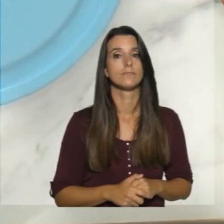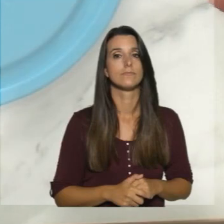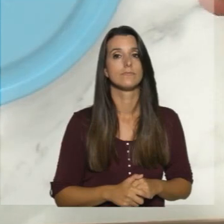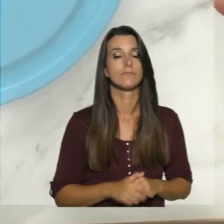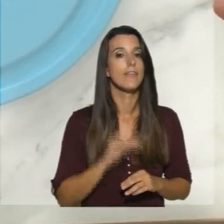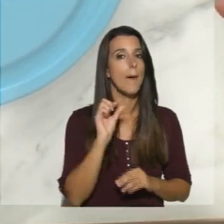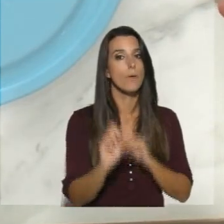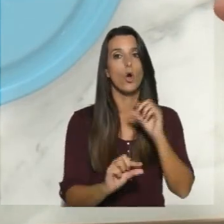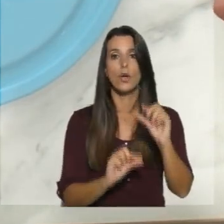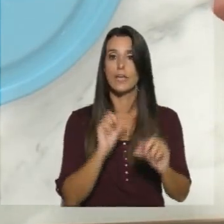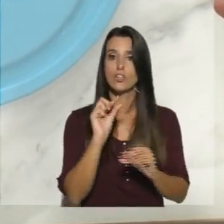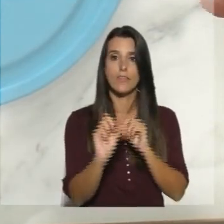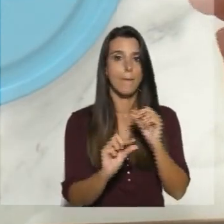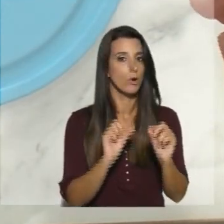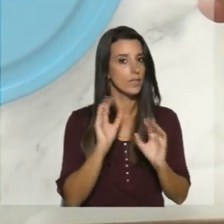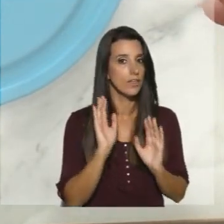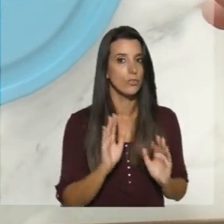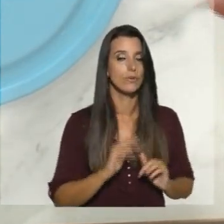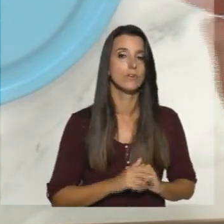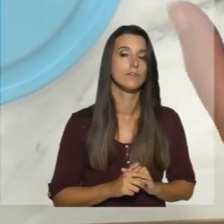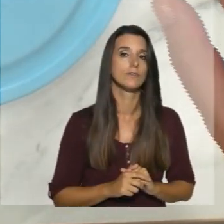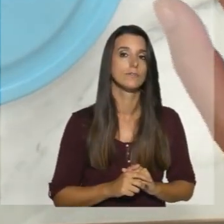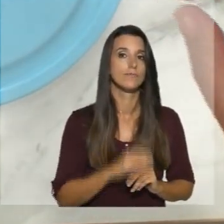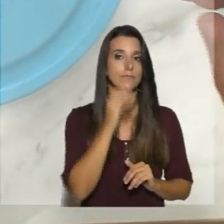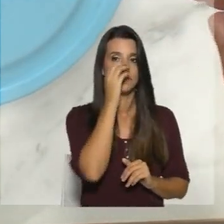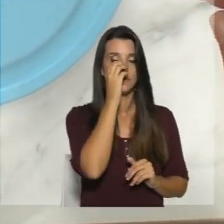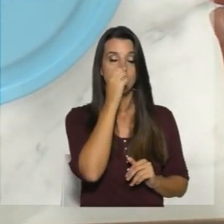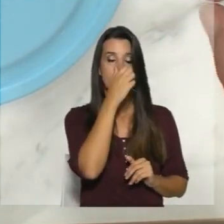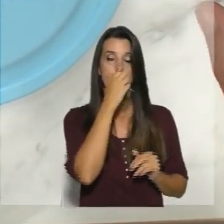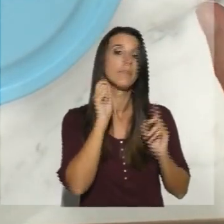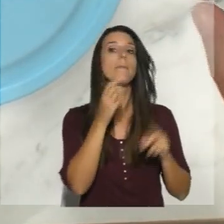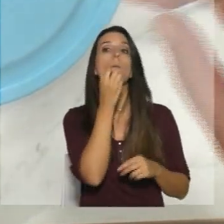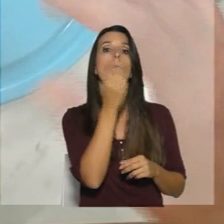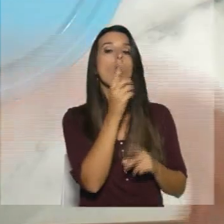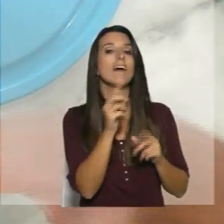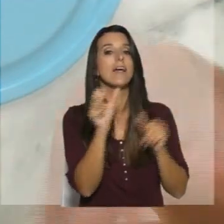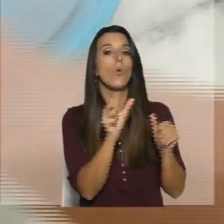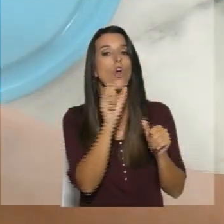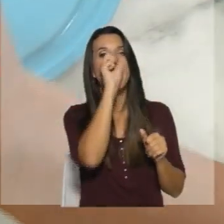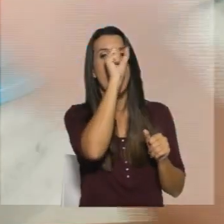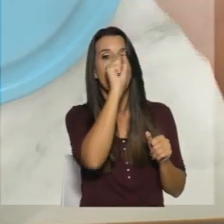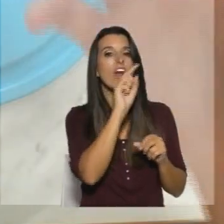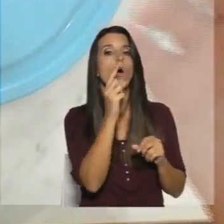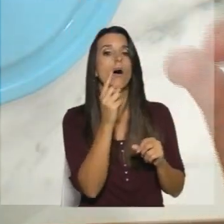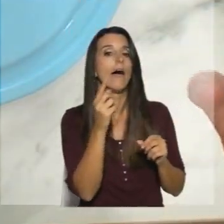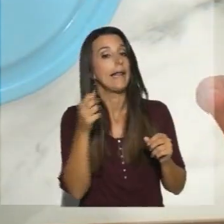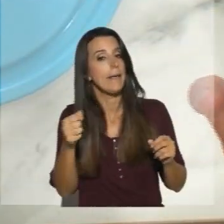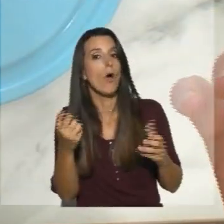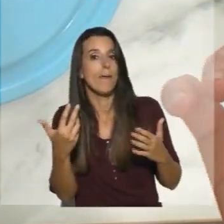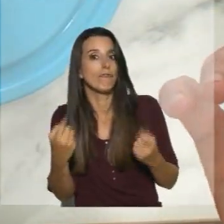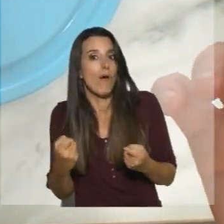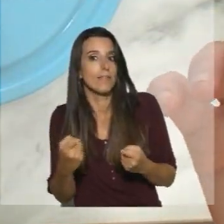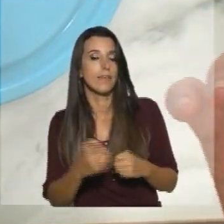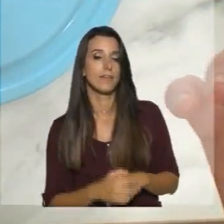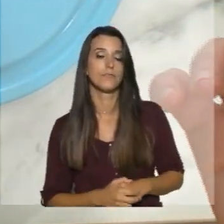Poco a poco, no te me pases. Me parece que está bueno a veces hacer alguno con naranja porque no queda tan ácido como cuando y además como estamos usando